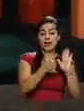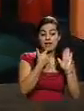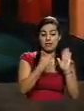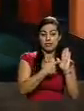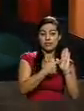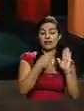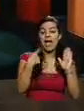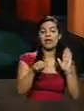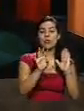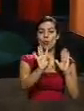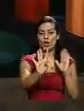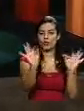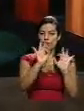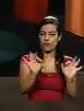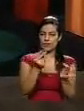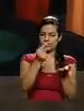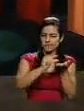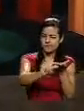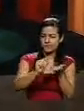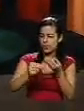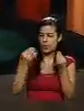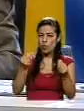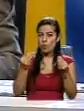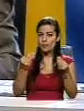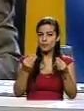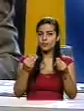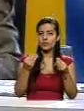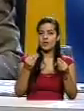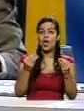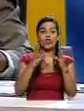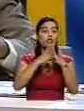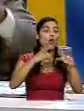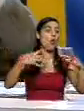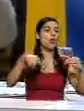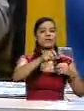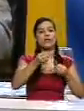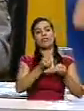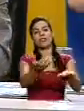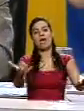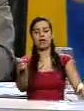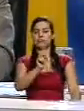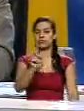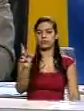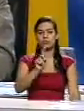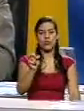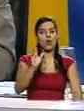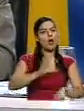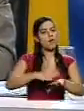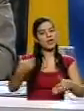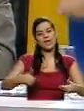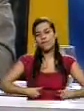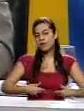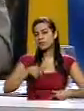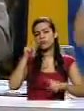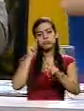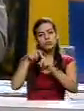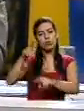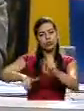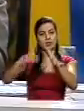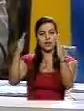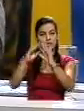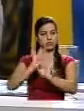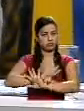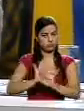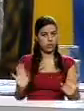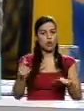modalidades de ayuda económica. Por supuesto que no son todos, porque el gran esfuerzo es la casa. Se debe ese gran esfuerzo. El